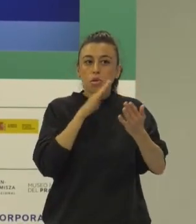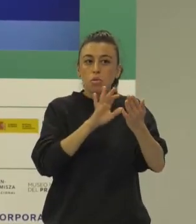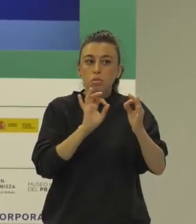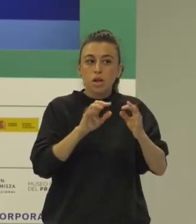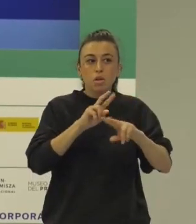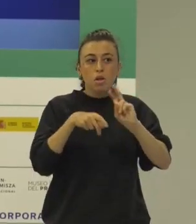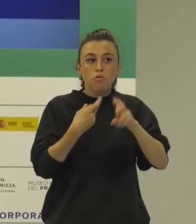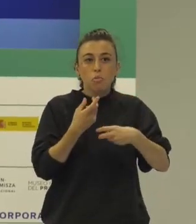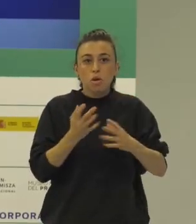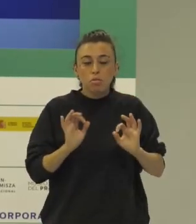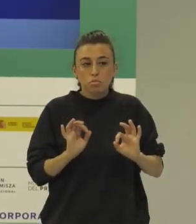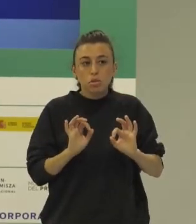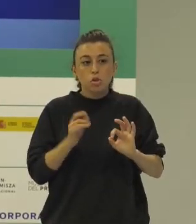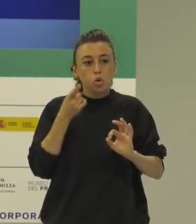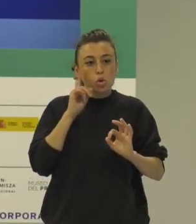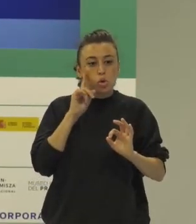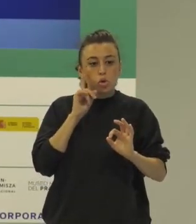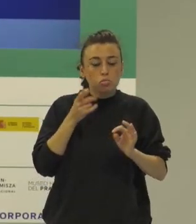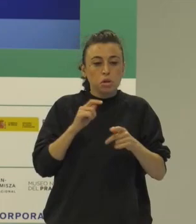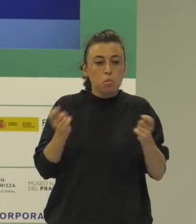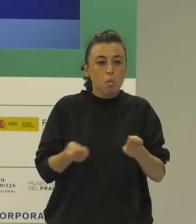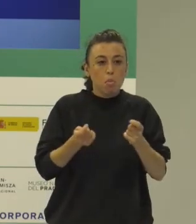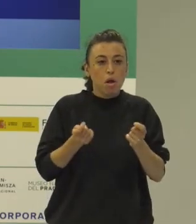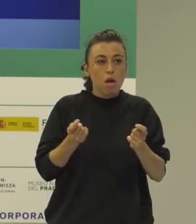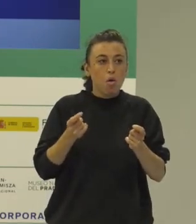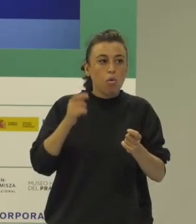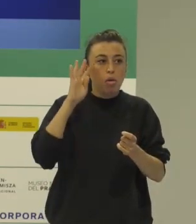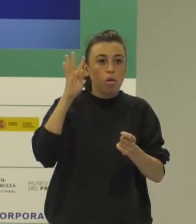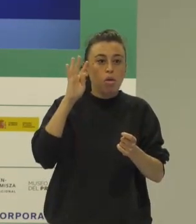todo propaganda o fantasía. Pero eso, ¿qué queda el movimiento San